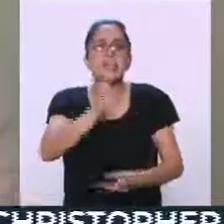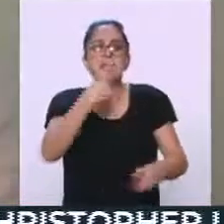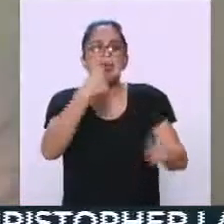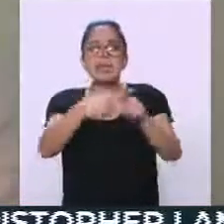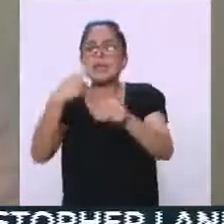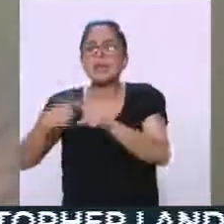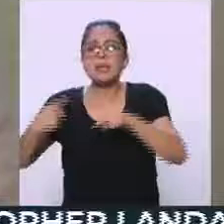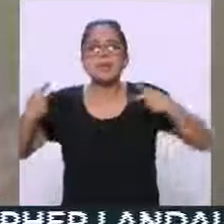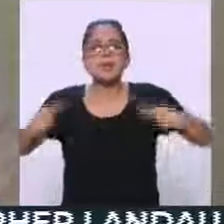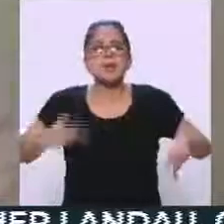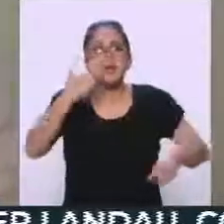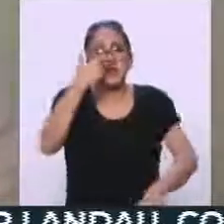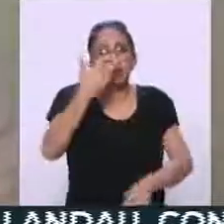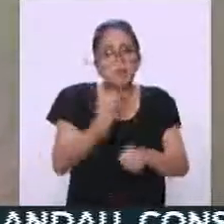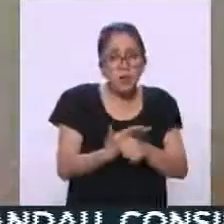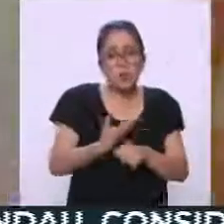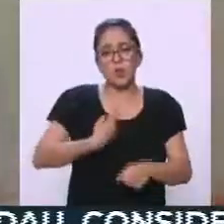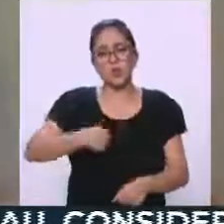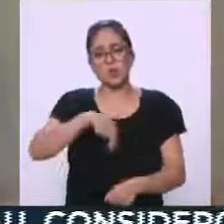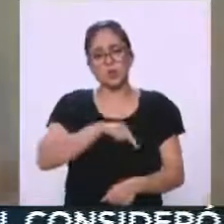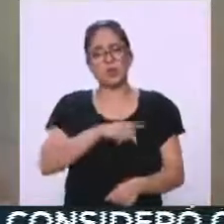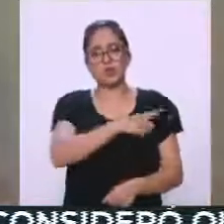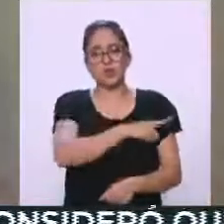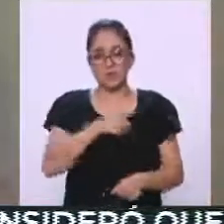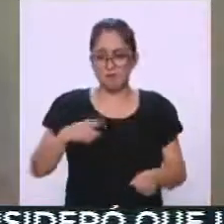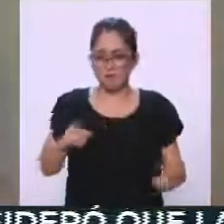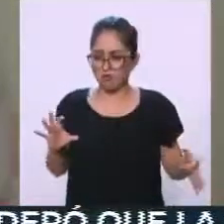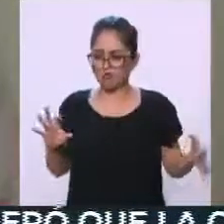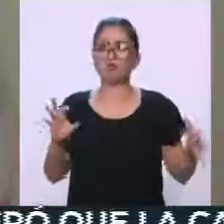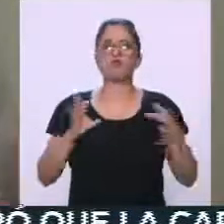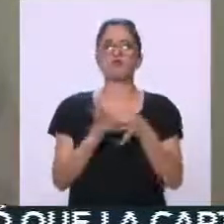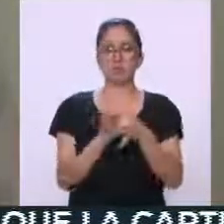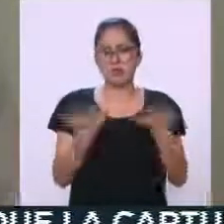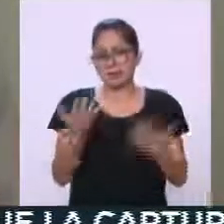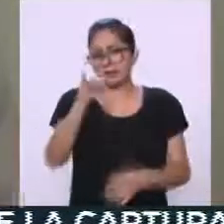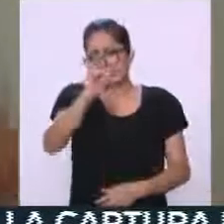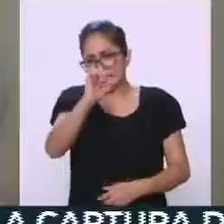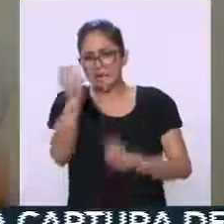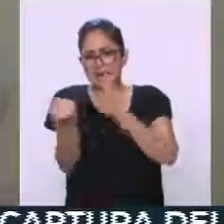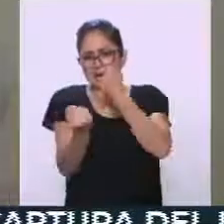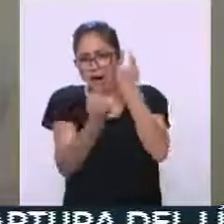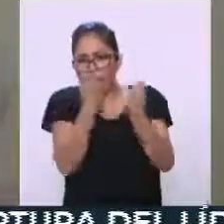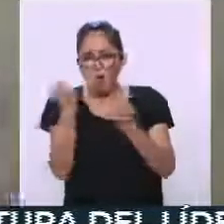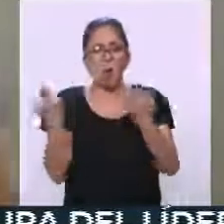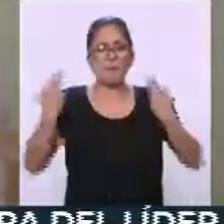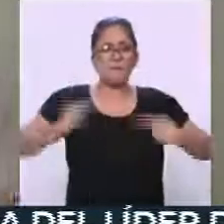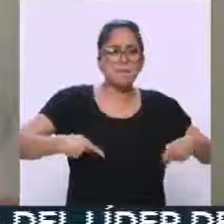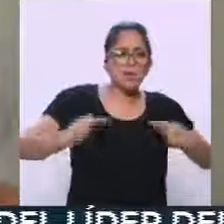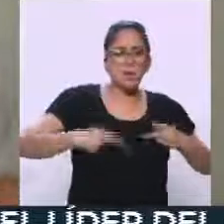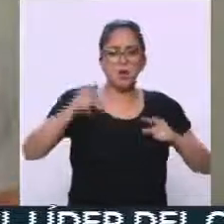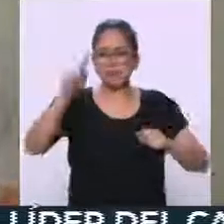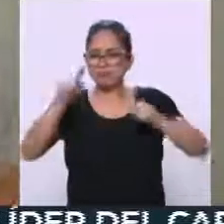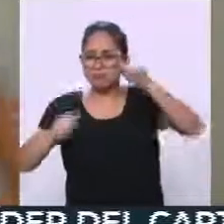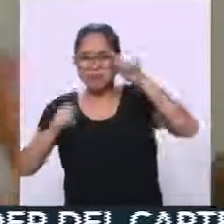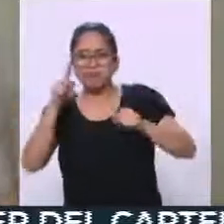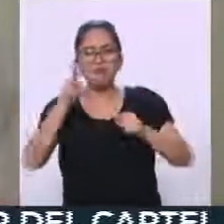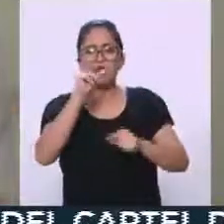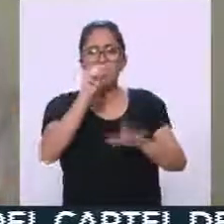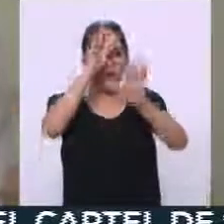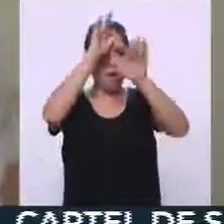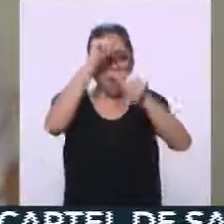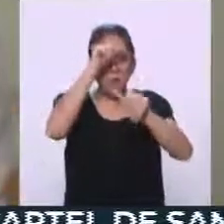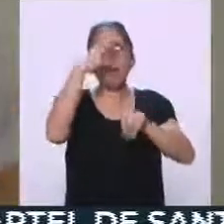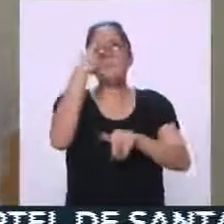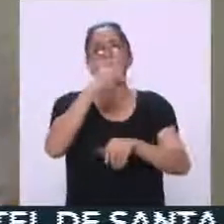corresponsabilidad, ¿no? Vamos a traer un discurso alineado, si bien podemos tener ciertos parámetros o de flexibilidad en los estados para